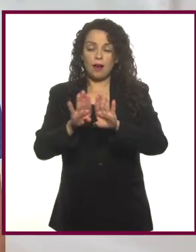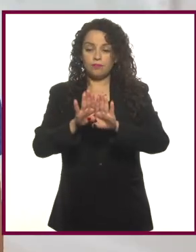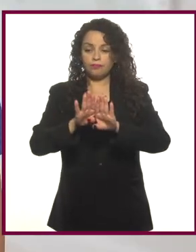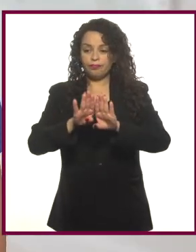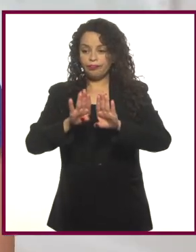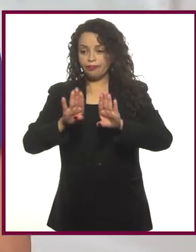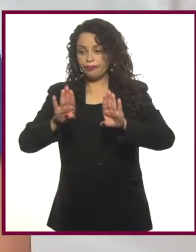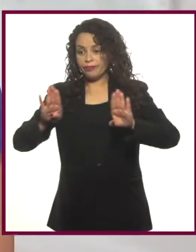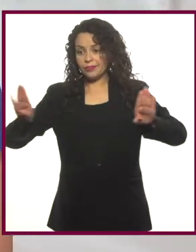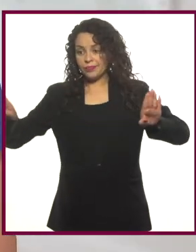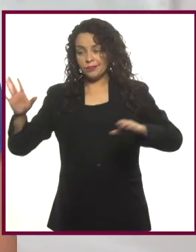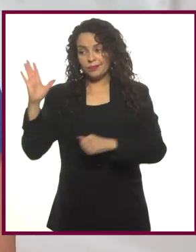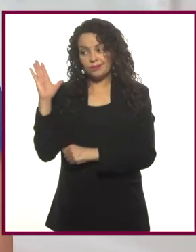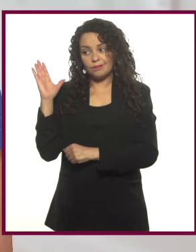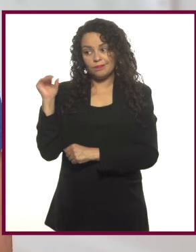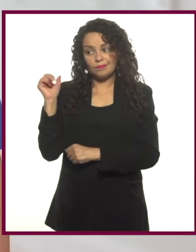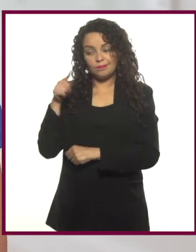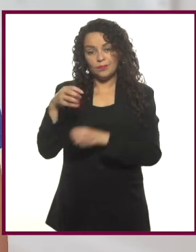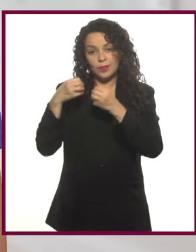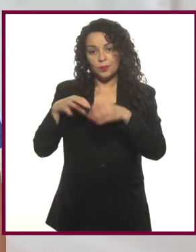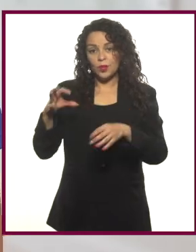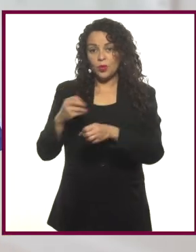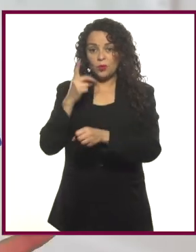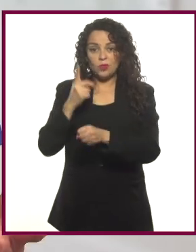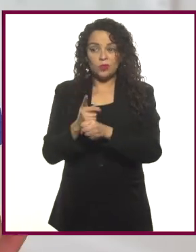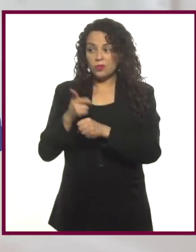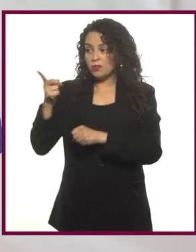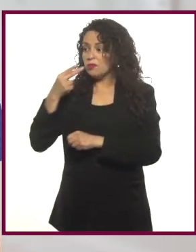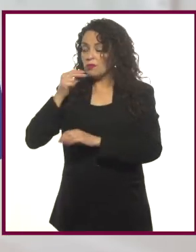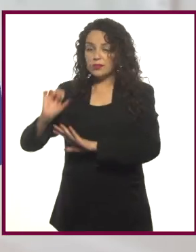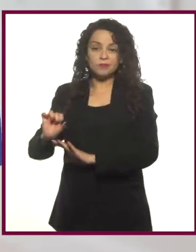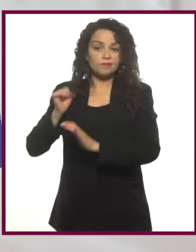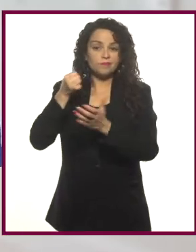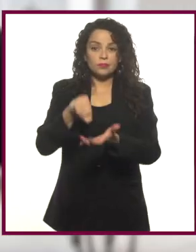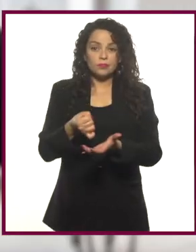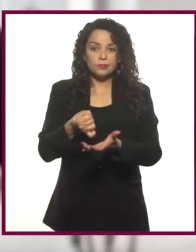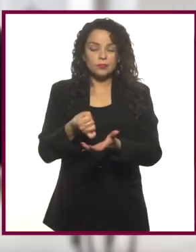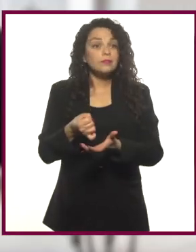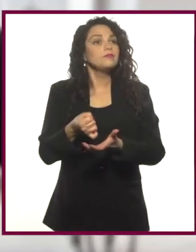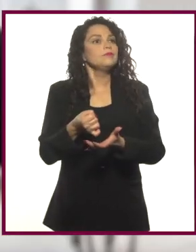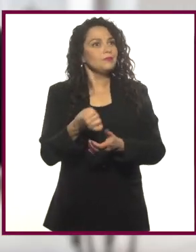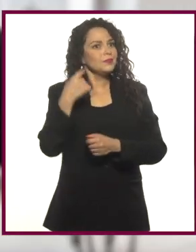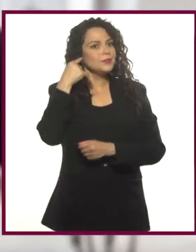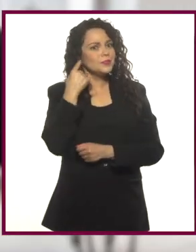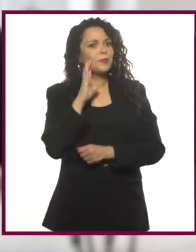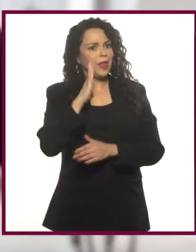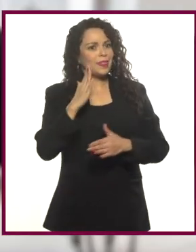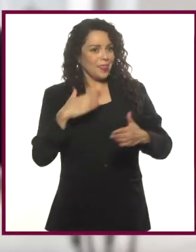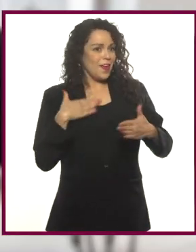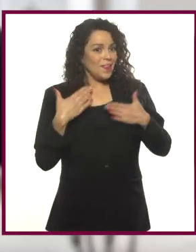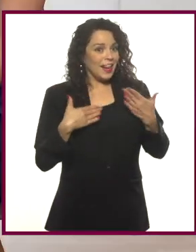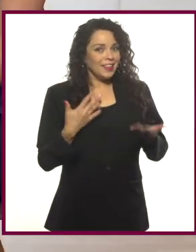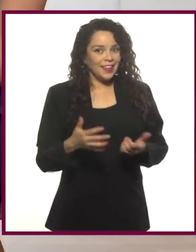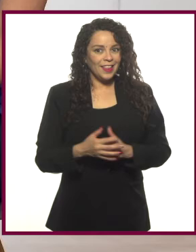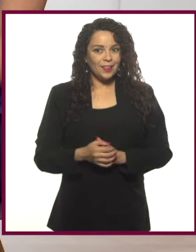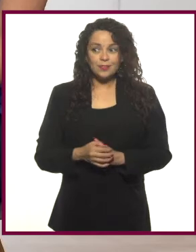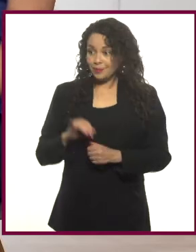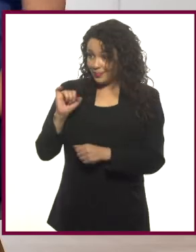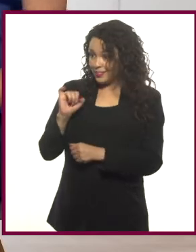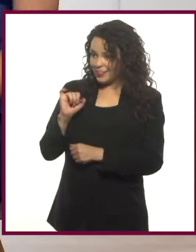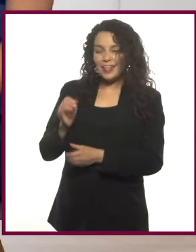tu prospecto de inversionista se despedirá y tú habrás perdido una gran oportunidad. Y suena hasta divertido. ¿Te